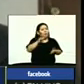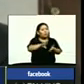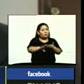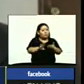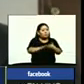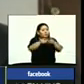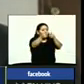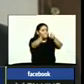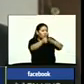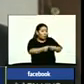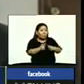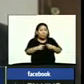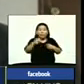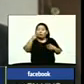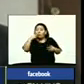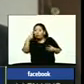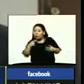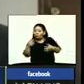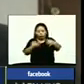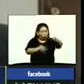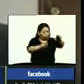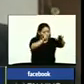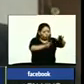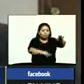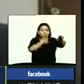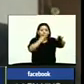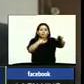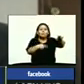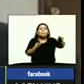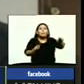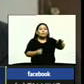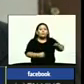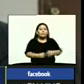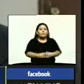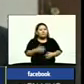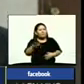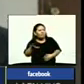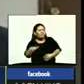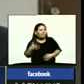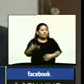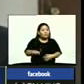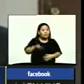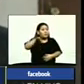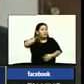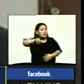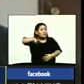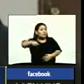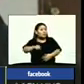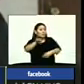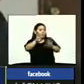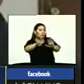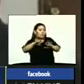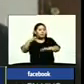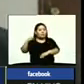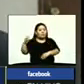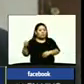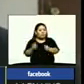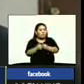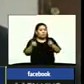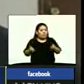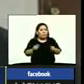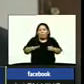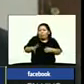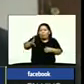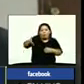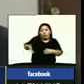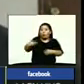Pero el presupuesto real solo eran alrededor de 5.900 millones, porque el resto